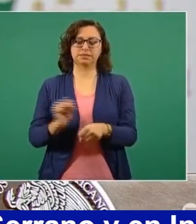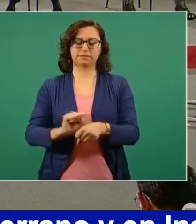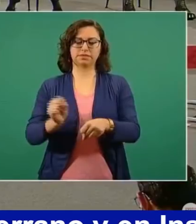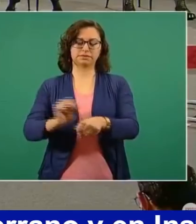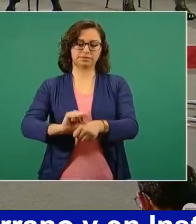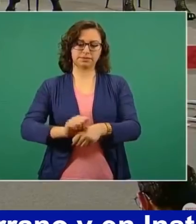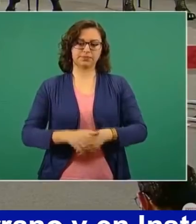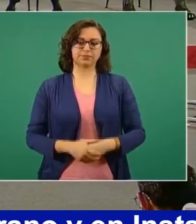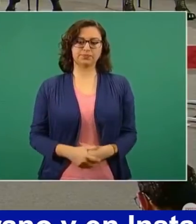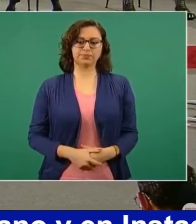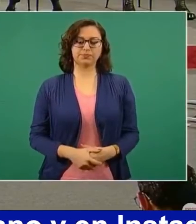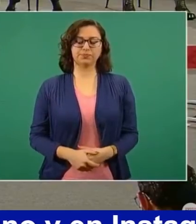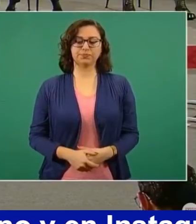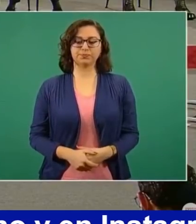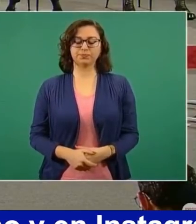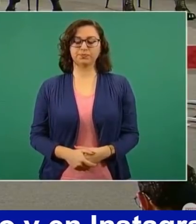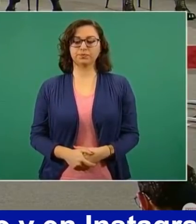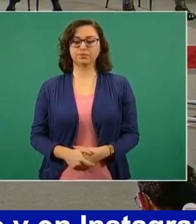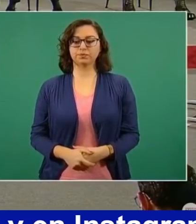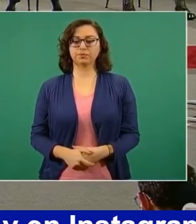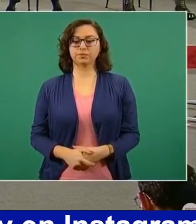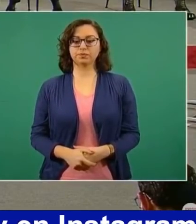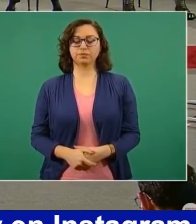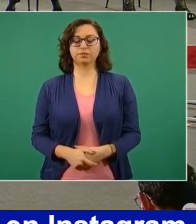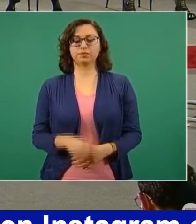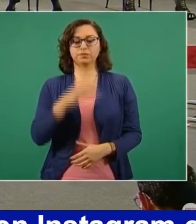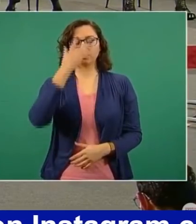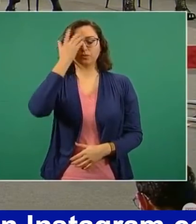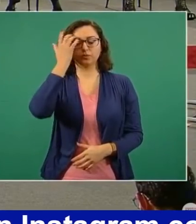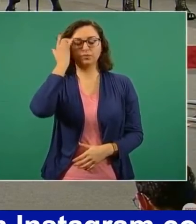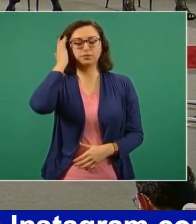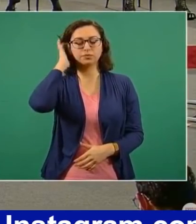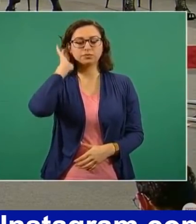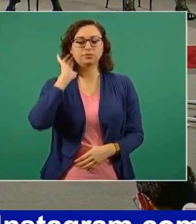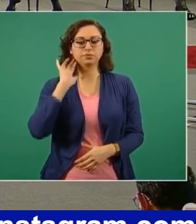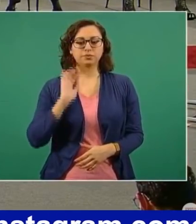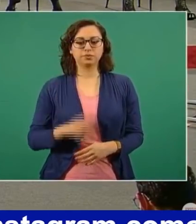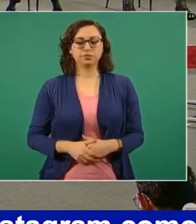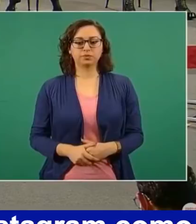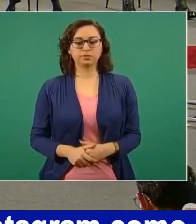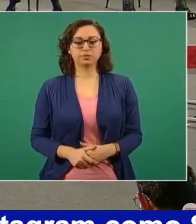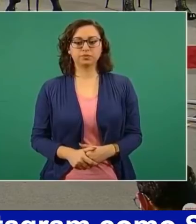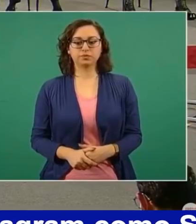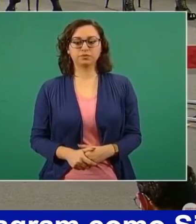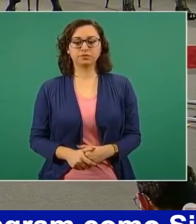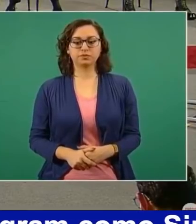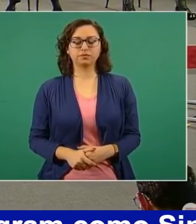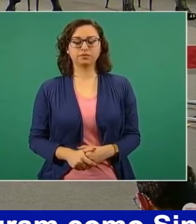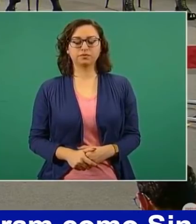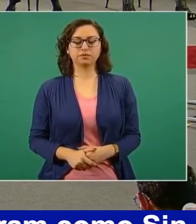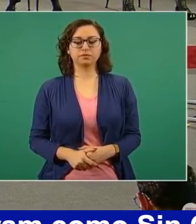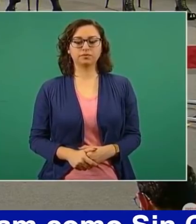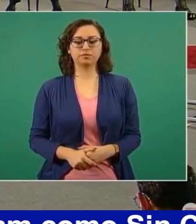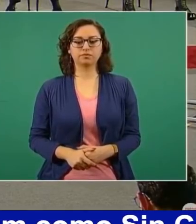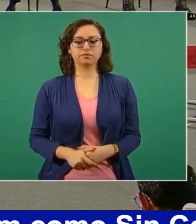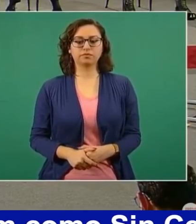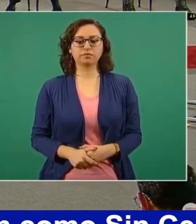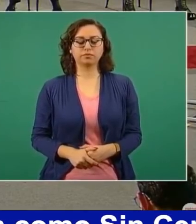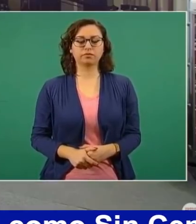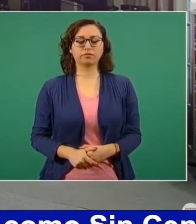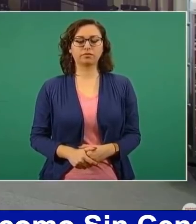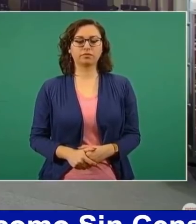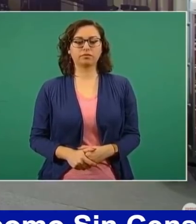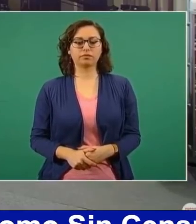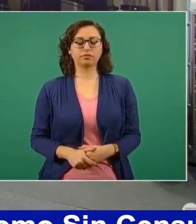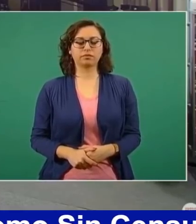recibiendo. Por último, el resumen de lo que se estará